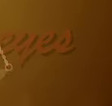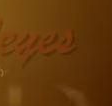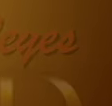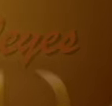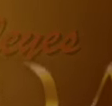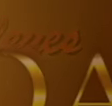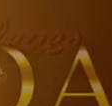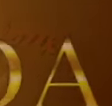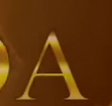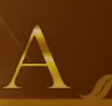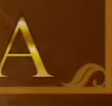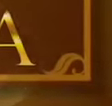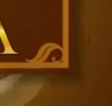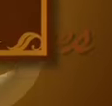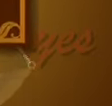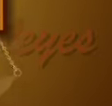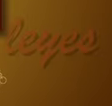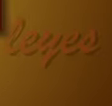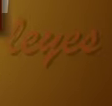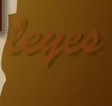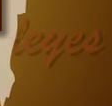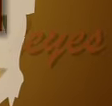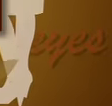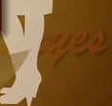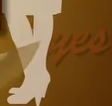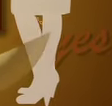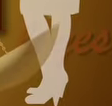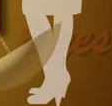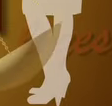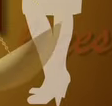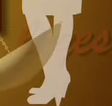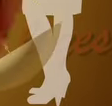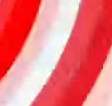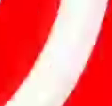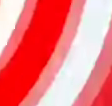por Adria y Frank, ya está nuestra licenciada Erika García.